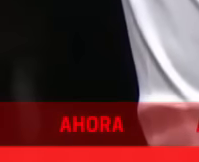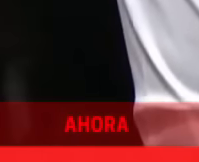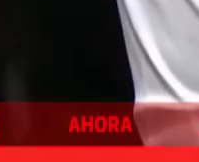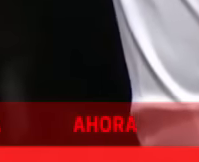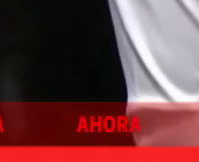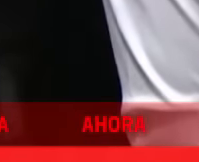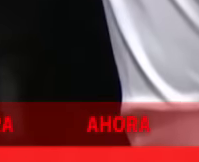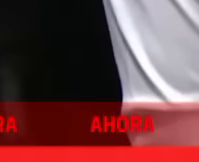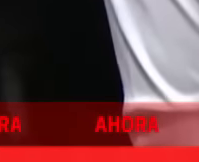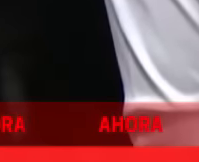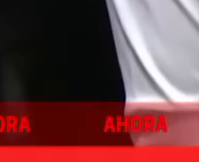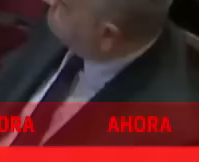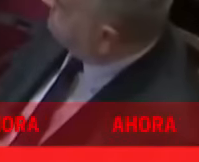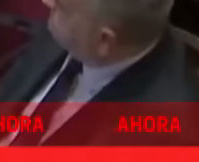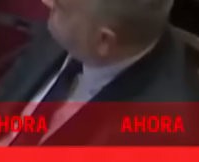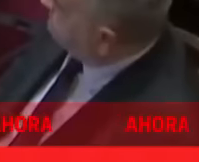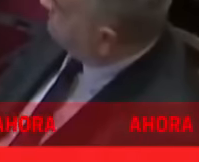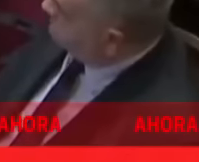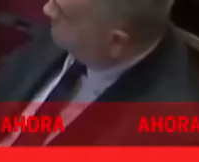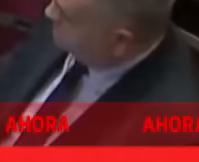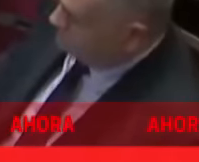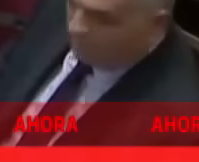Y se ríe Villarroel. Sí.